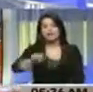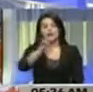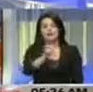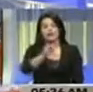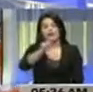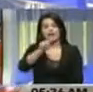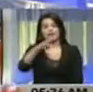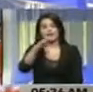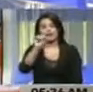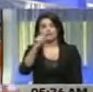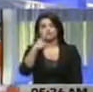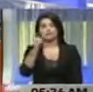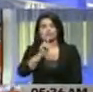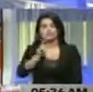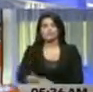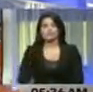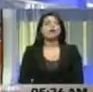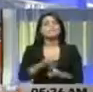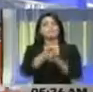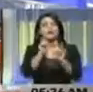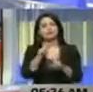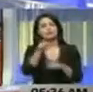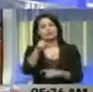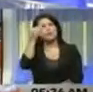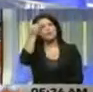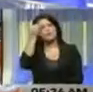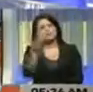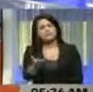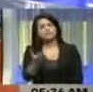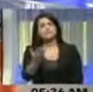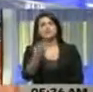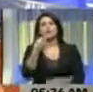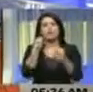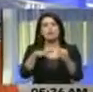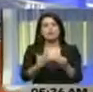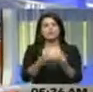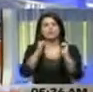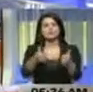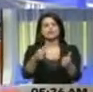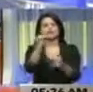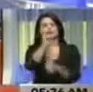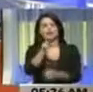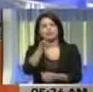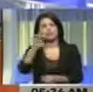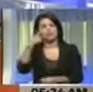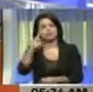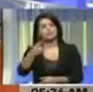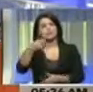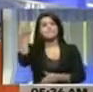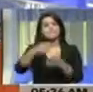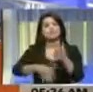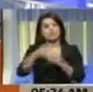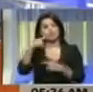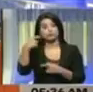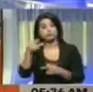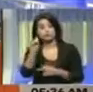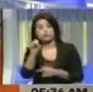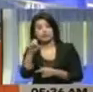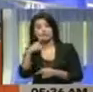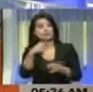arroba Barry Cartaya. Le preguntamos, ¿qué opina usted de esa medida que aplicará la Sundet de multar, escuche bien, multar a